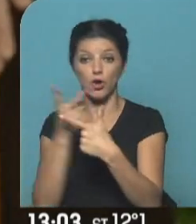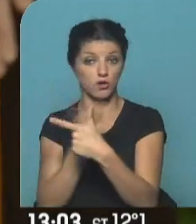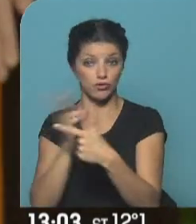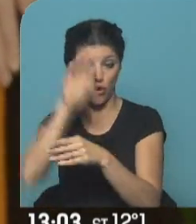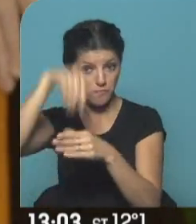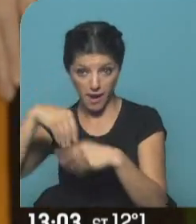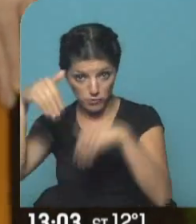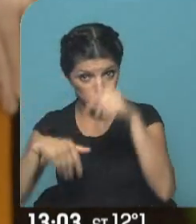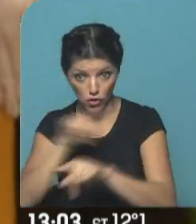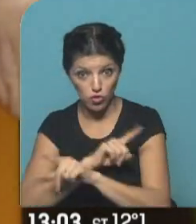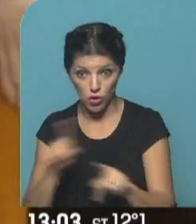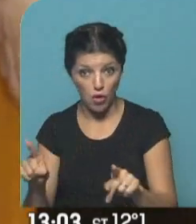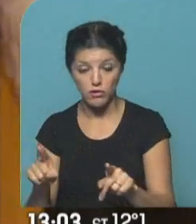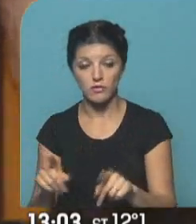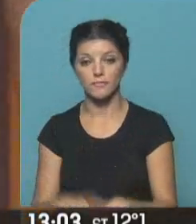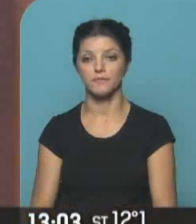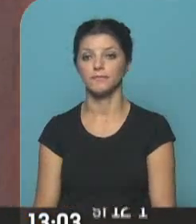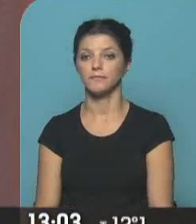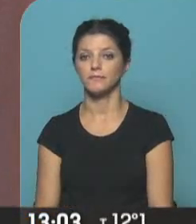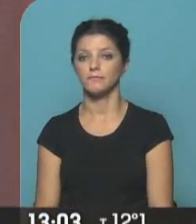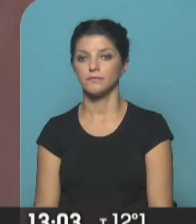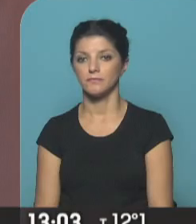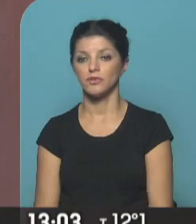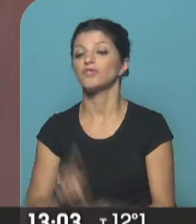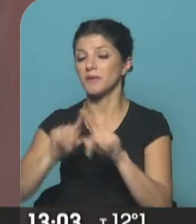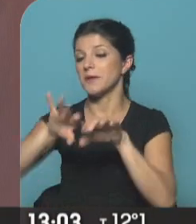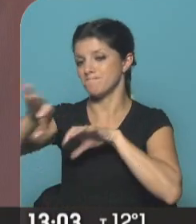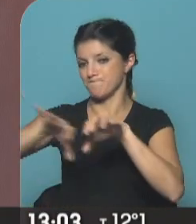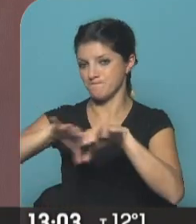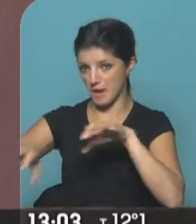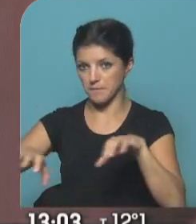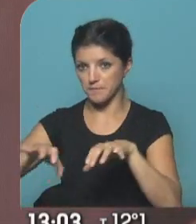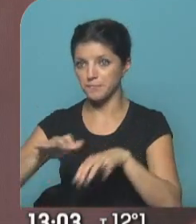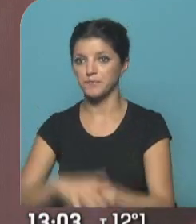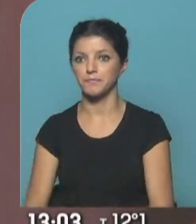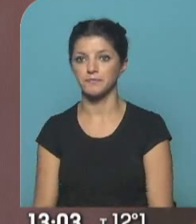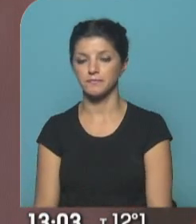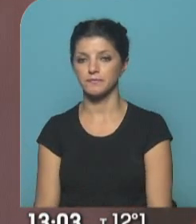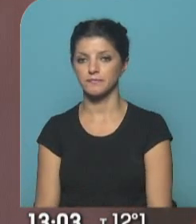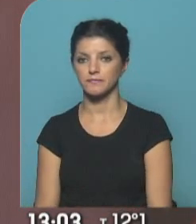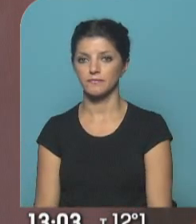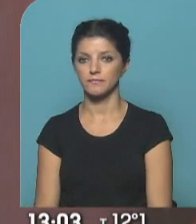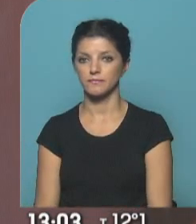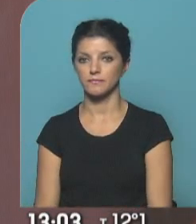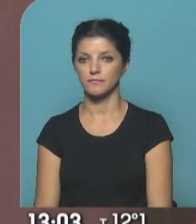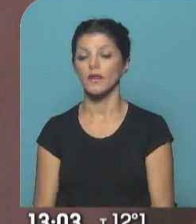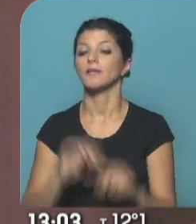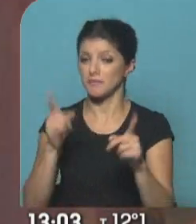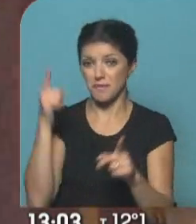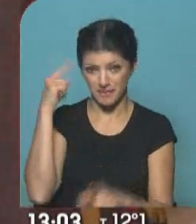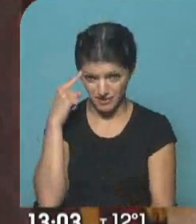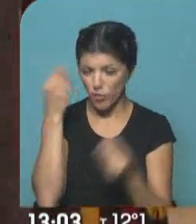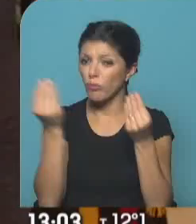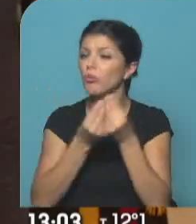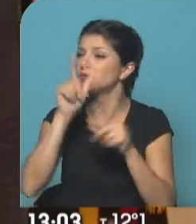elecciones. Y esto políticamente crea fisuras más allá, y no hay que soslayar, por supuesto, de la cantidad de muertos que ha